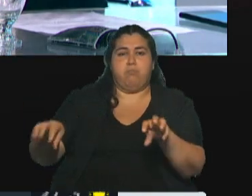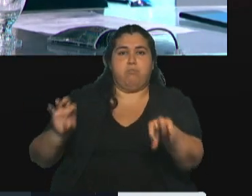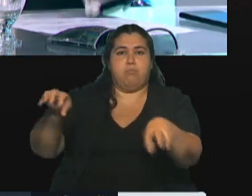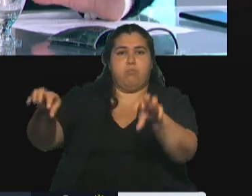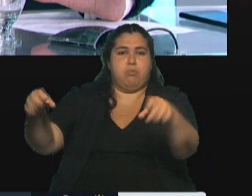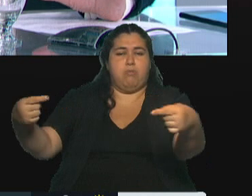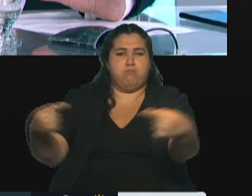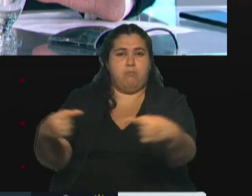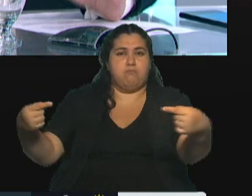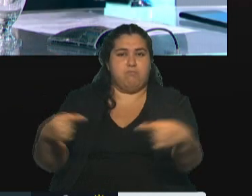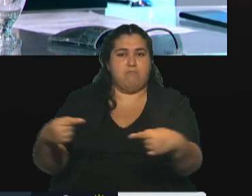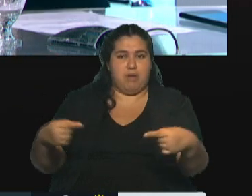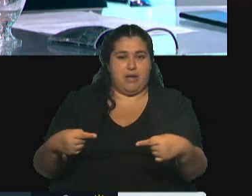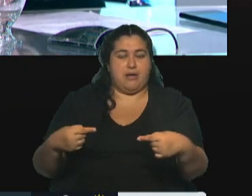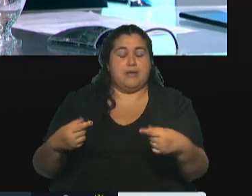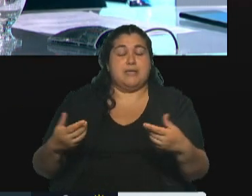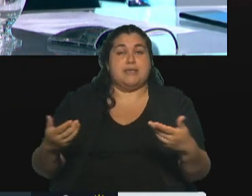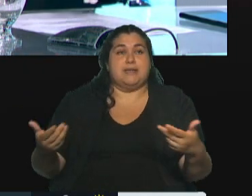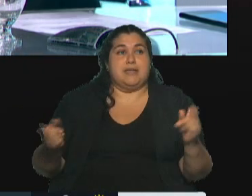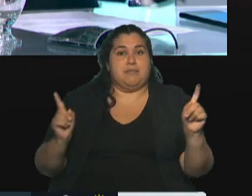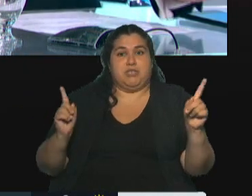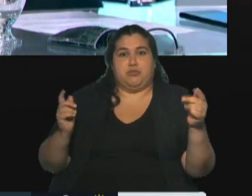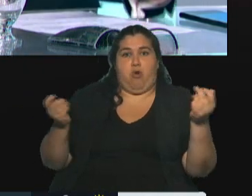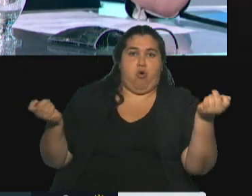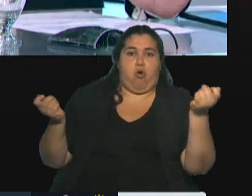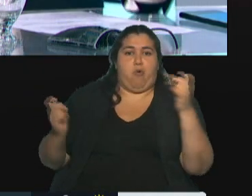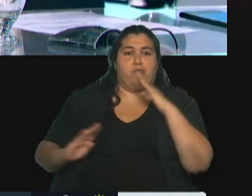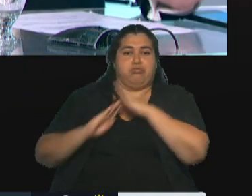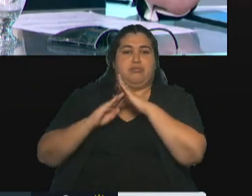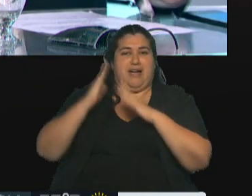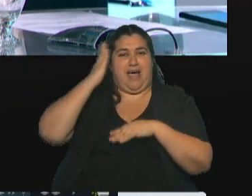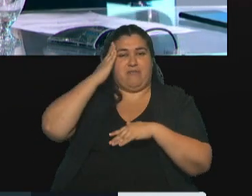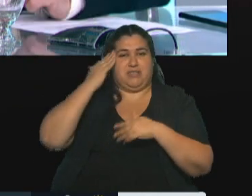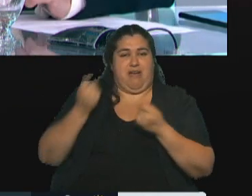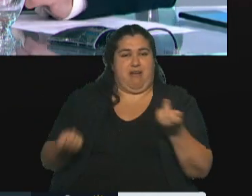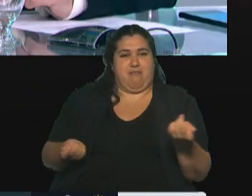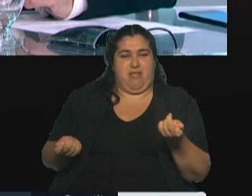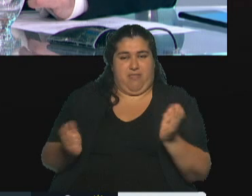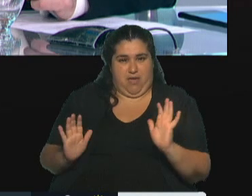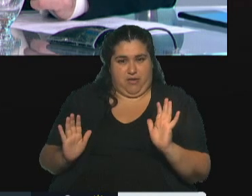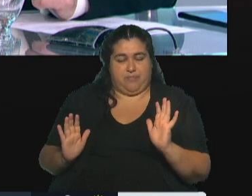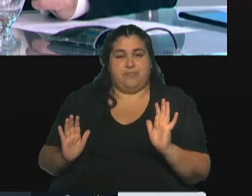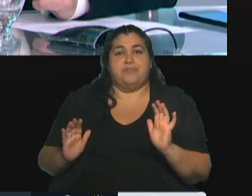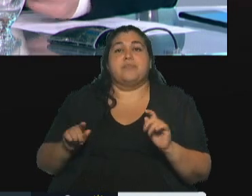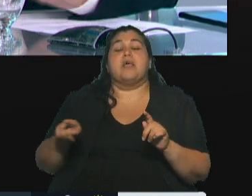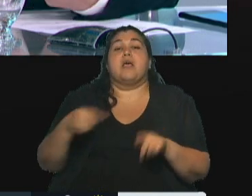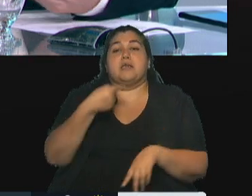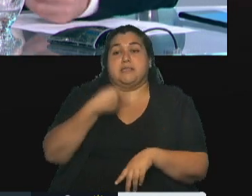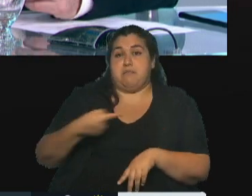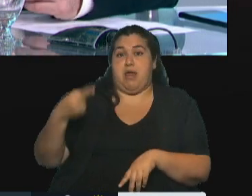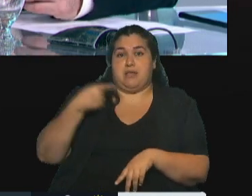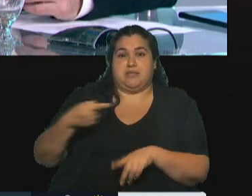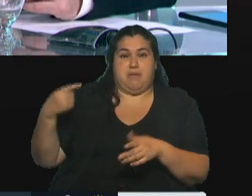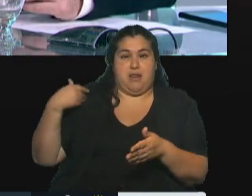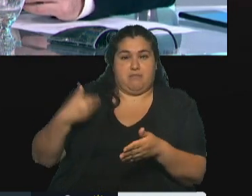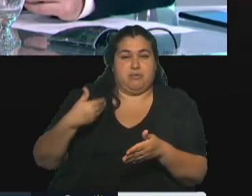que contienen esa intervención. Es decir, lo que todos los analistas vienen señalando durante las últimas semanas, y sobre todo a partir de lo que